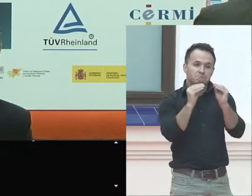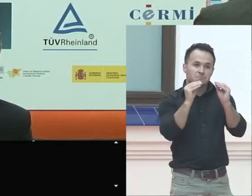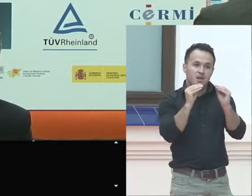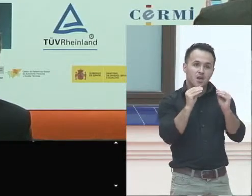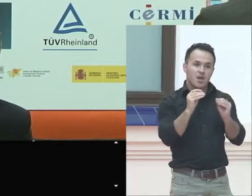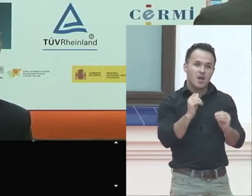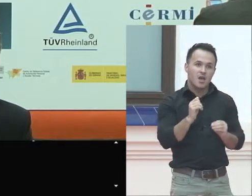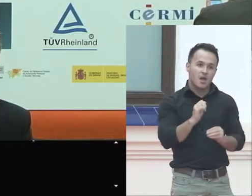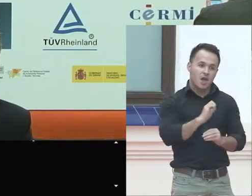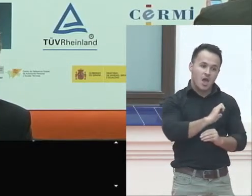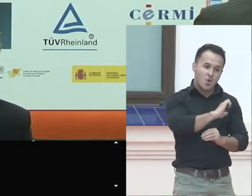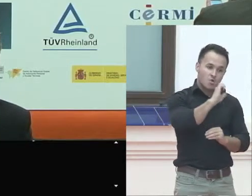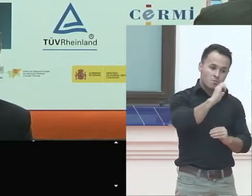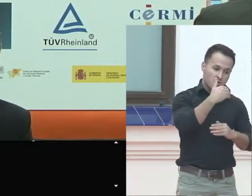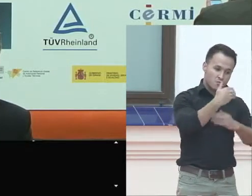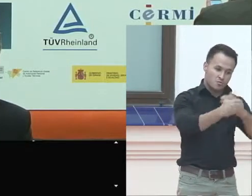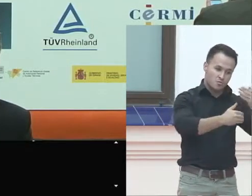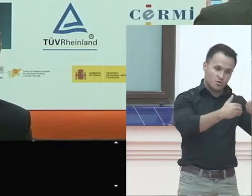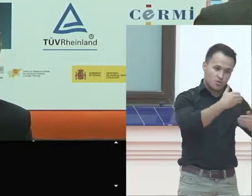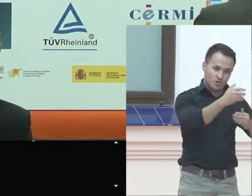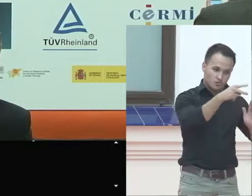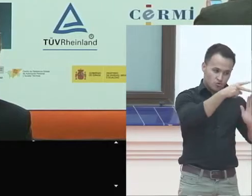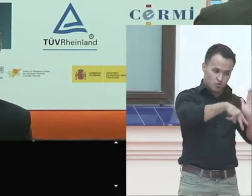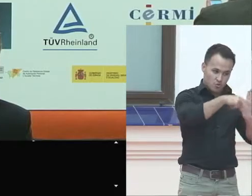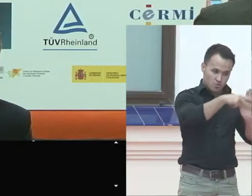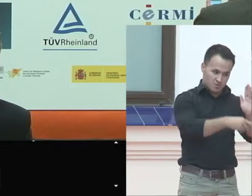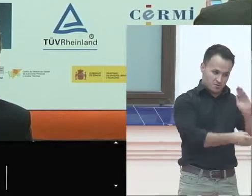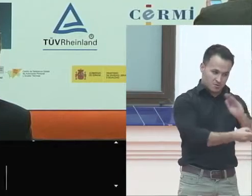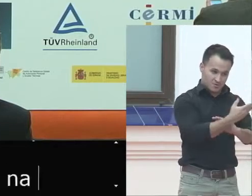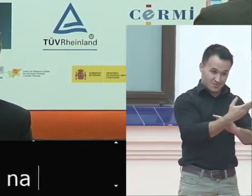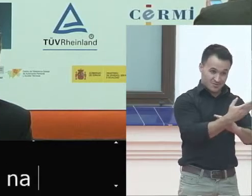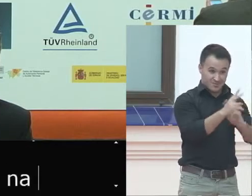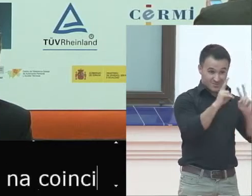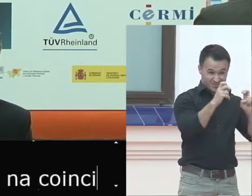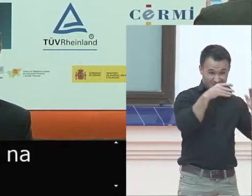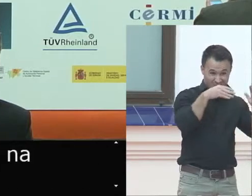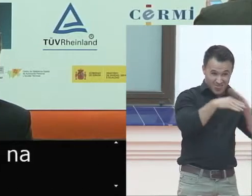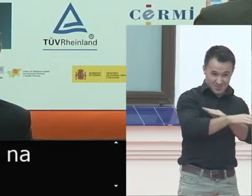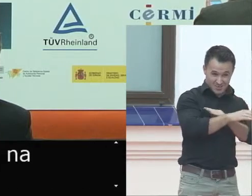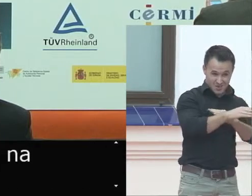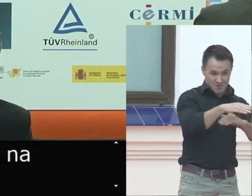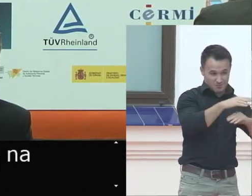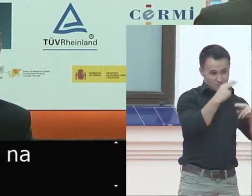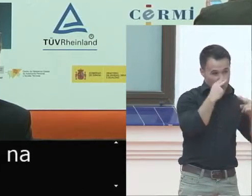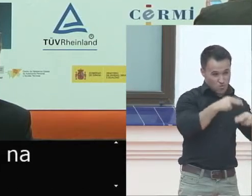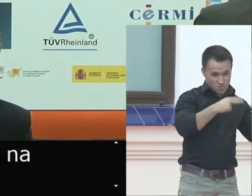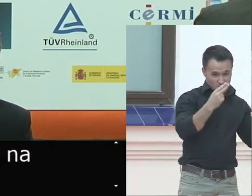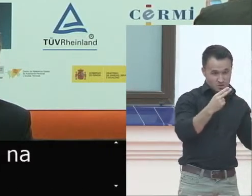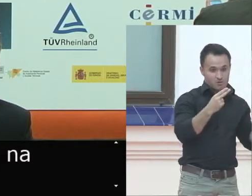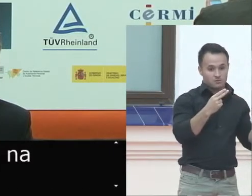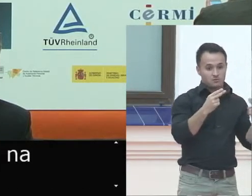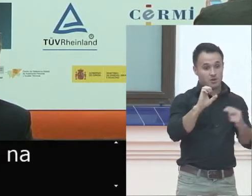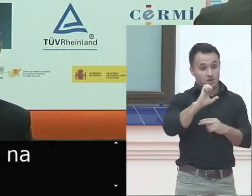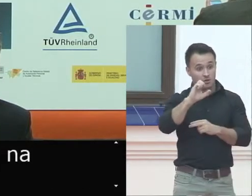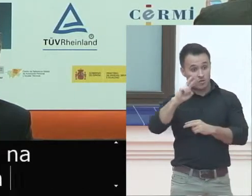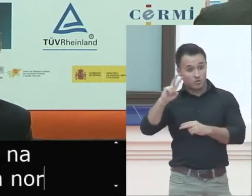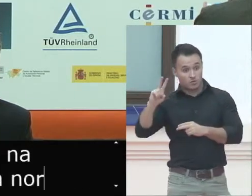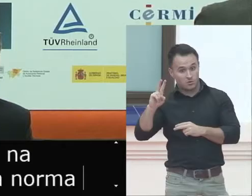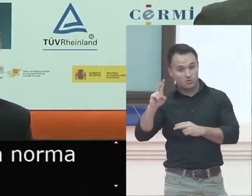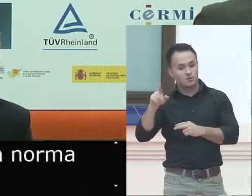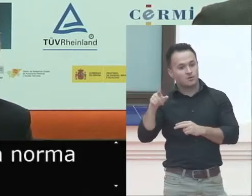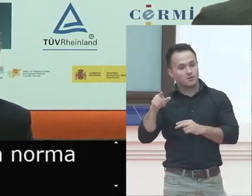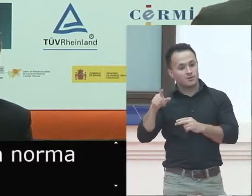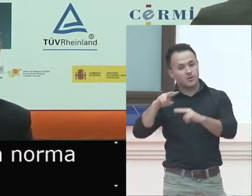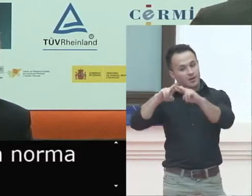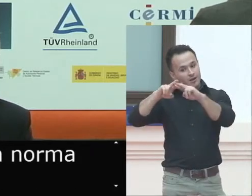Europa lanzó este proceso de redacción de la norma de accesibilidad para compras públicas, en Estados Unidos empezó su proceso de